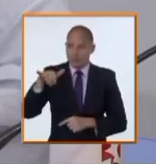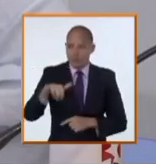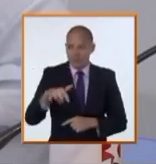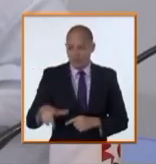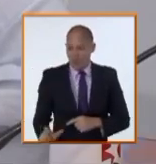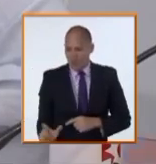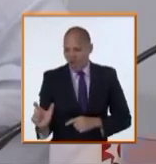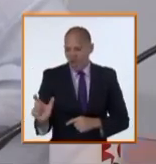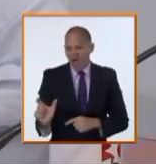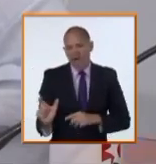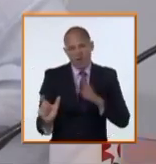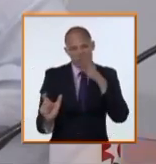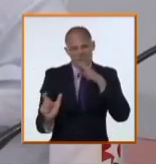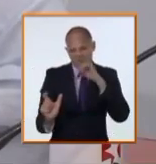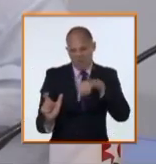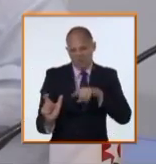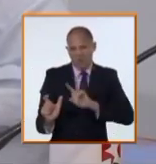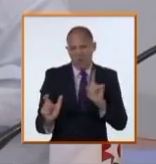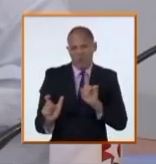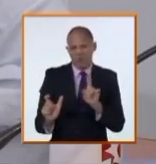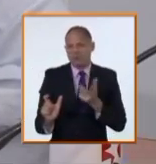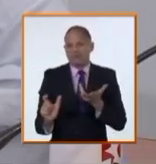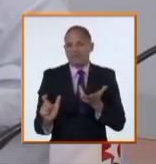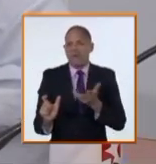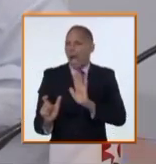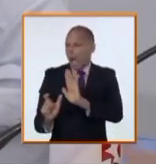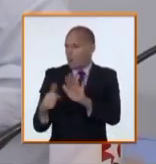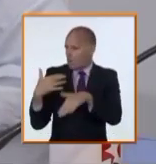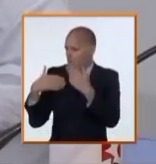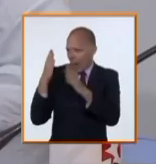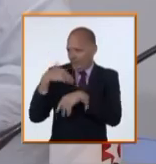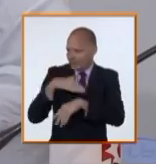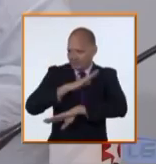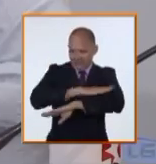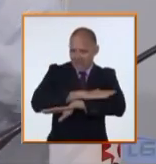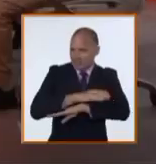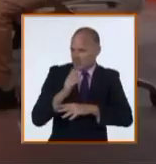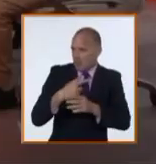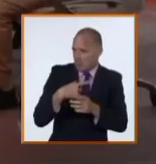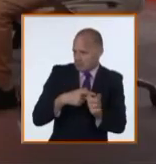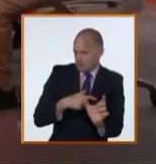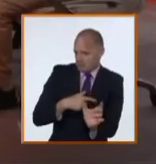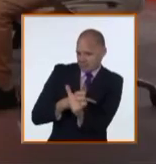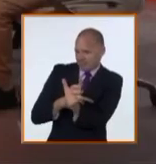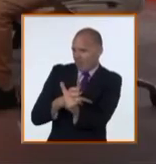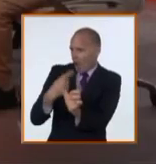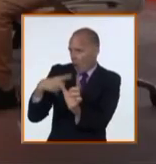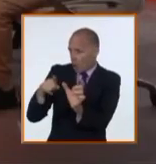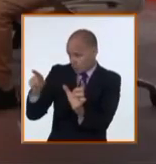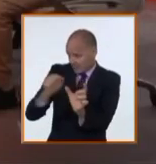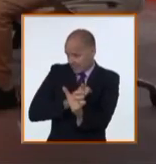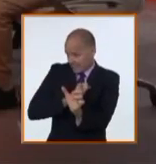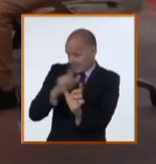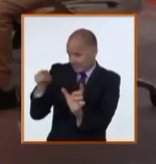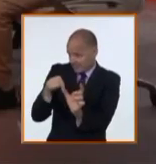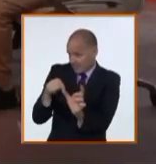Igualmente utilizar los medios de pago electrónico ahí es importante